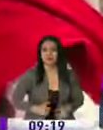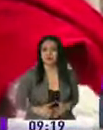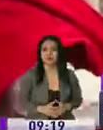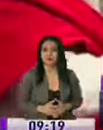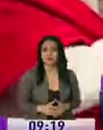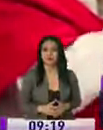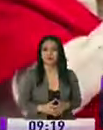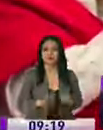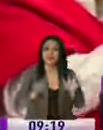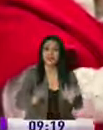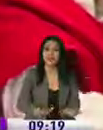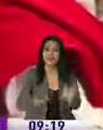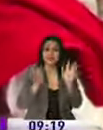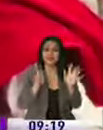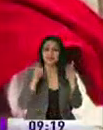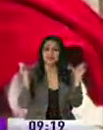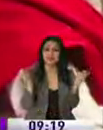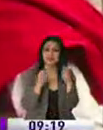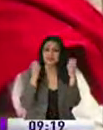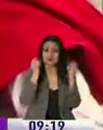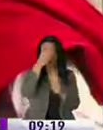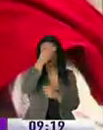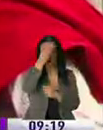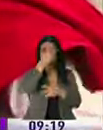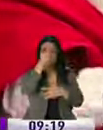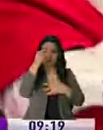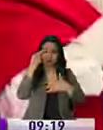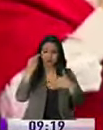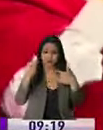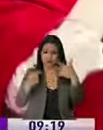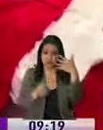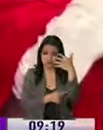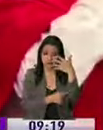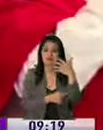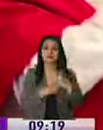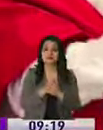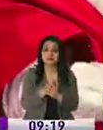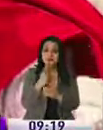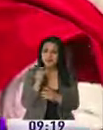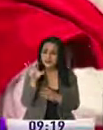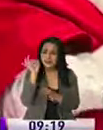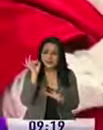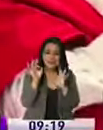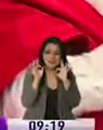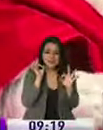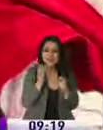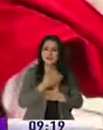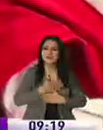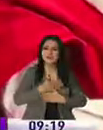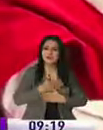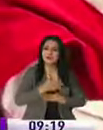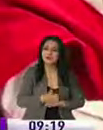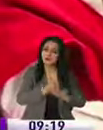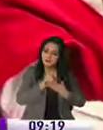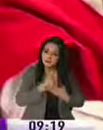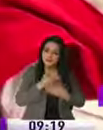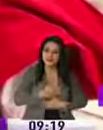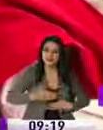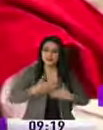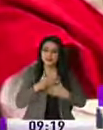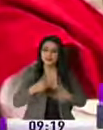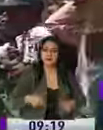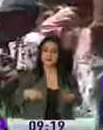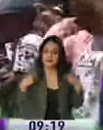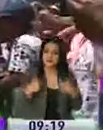el folclore, un abanico inmenso de posibilidades preciosas de las cuales uno poder tomar y enriquecer muchísimo la